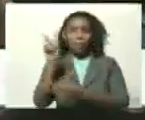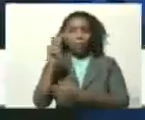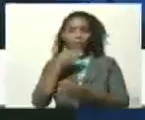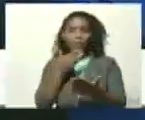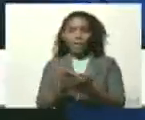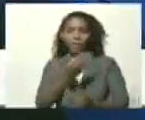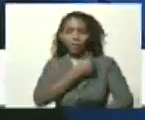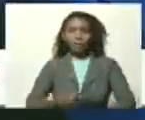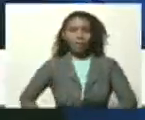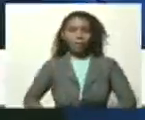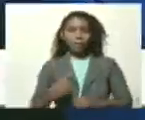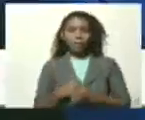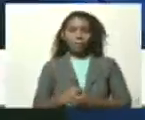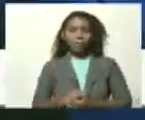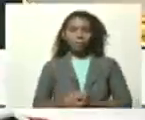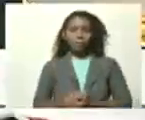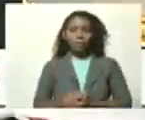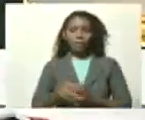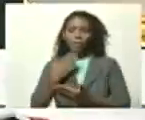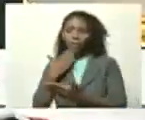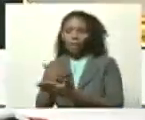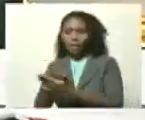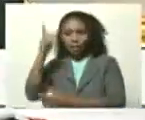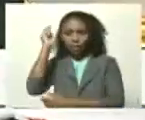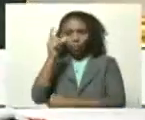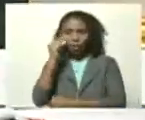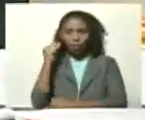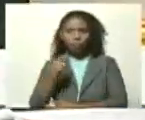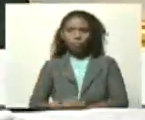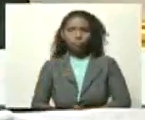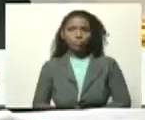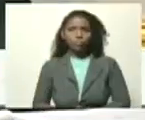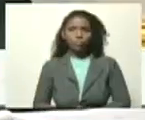presidente. Gracias, diputado.